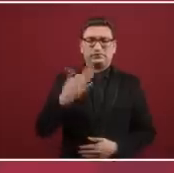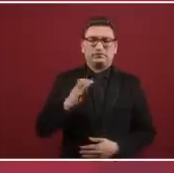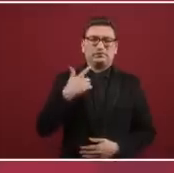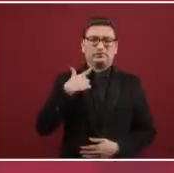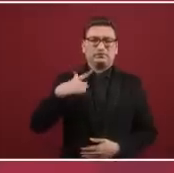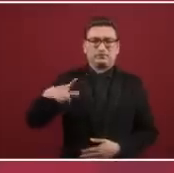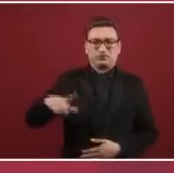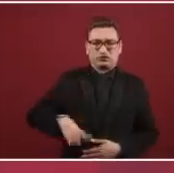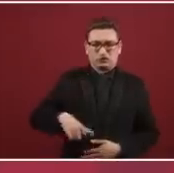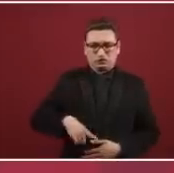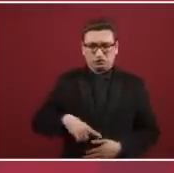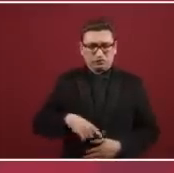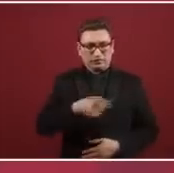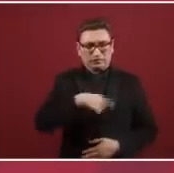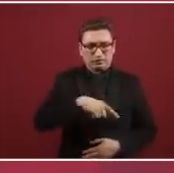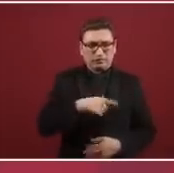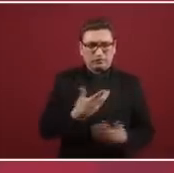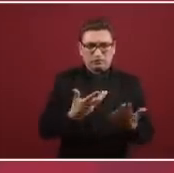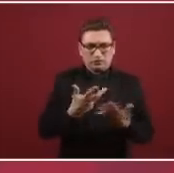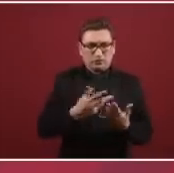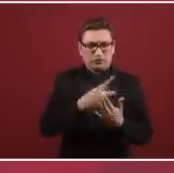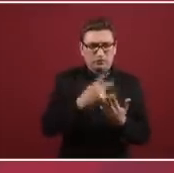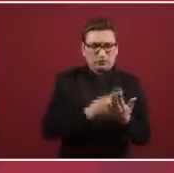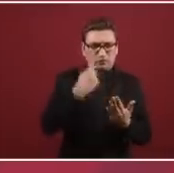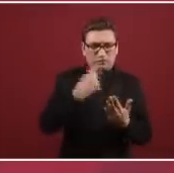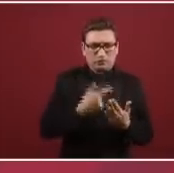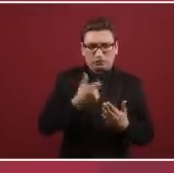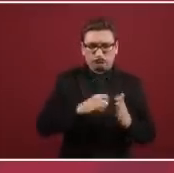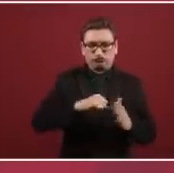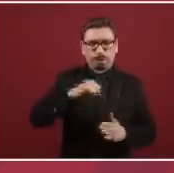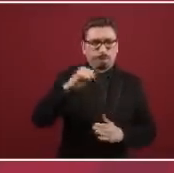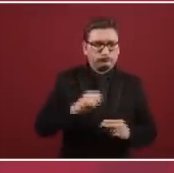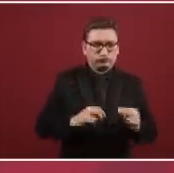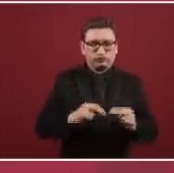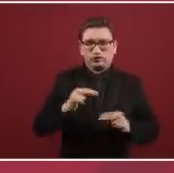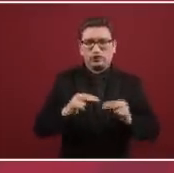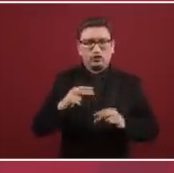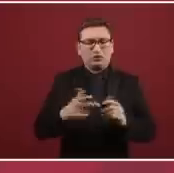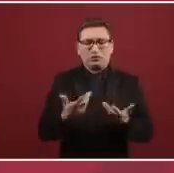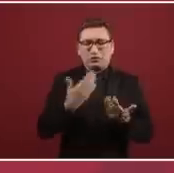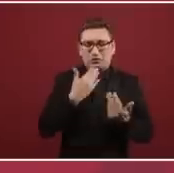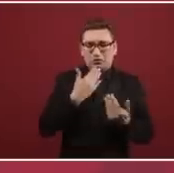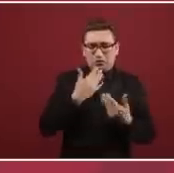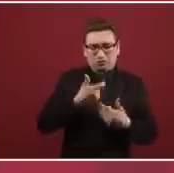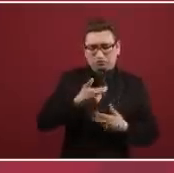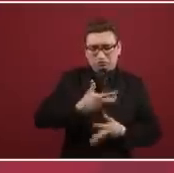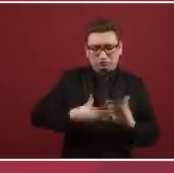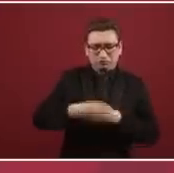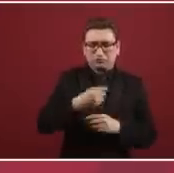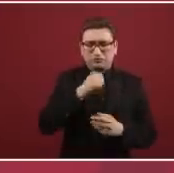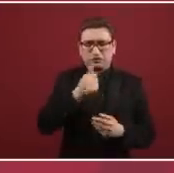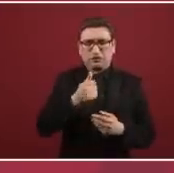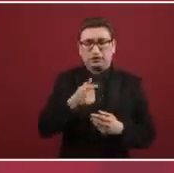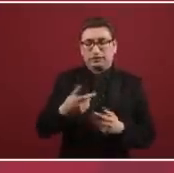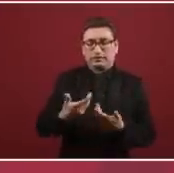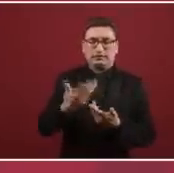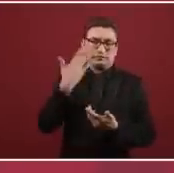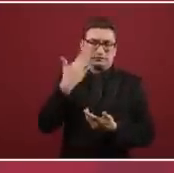porque no hubo crecimiento. Es notorio que creció la